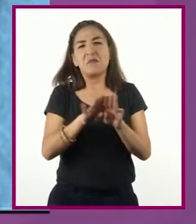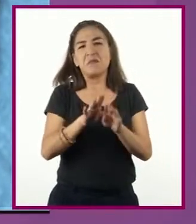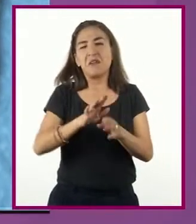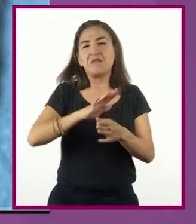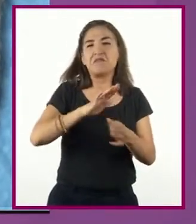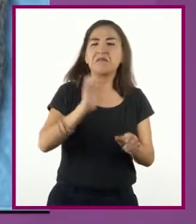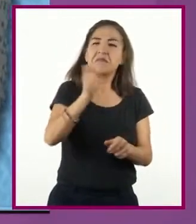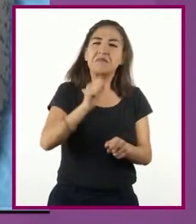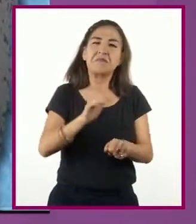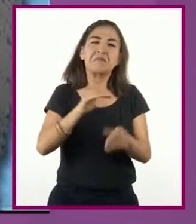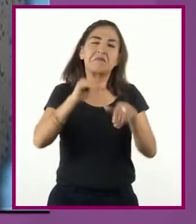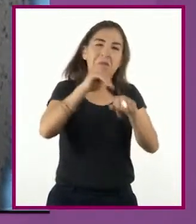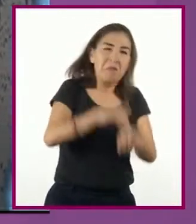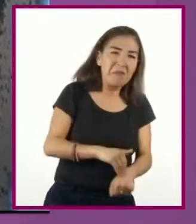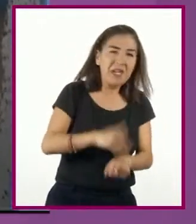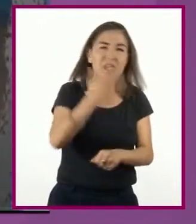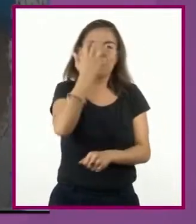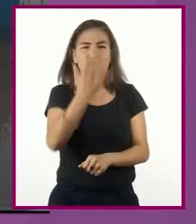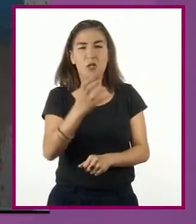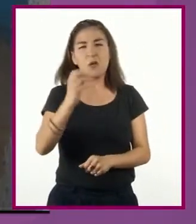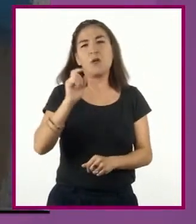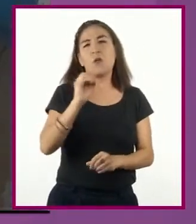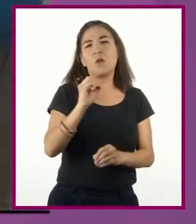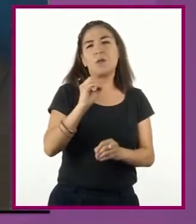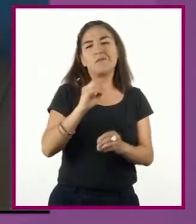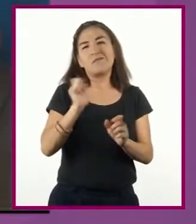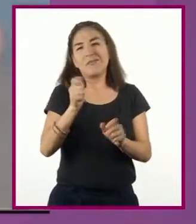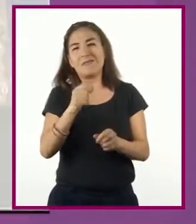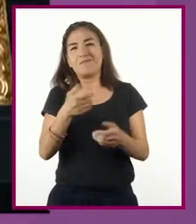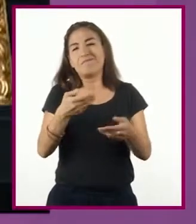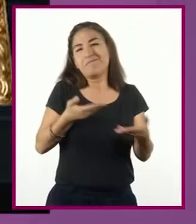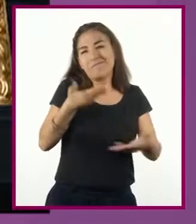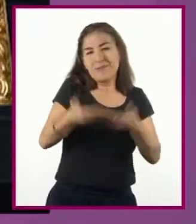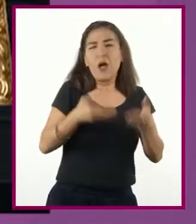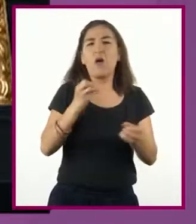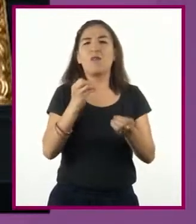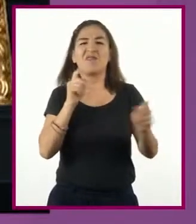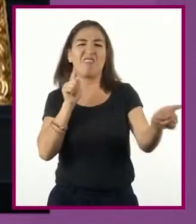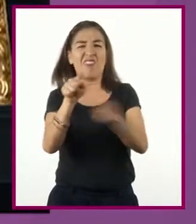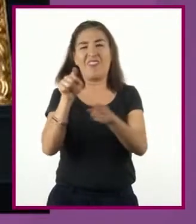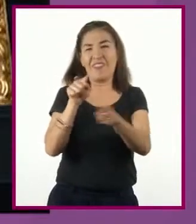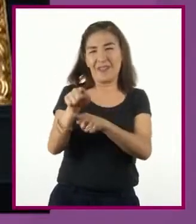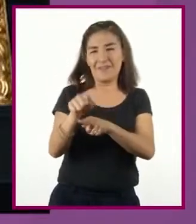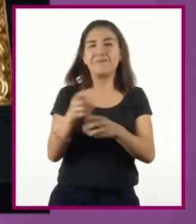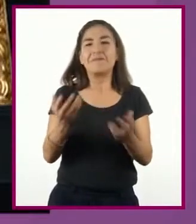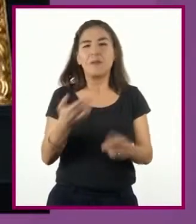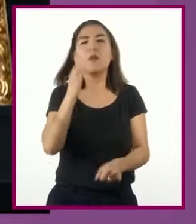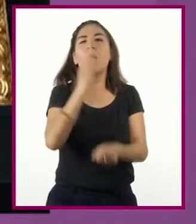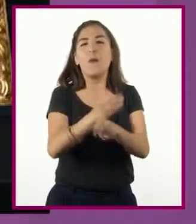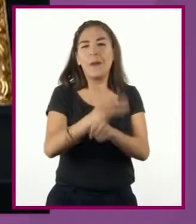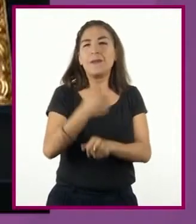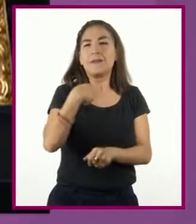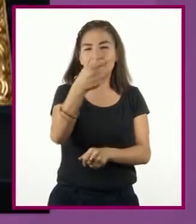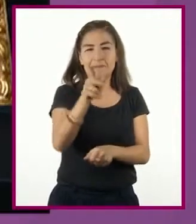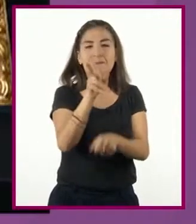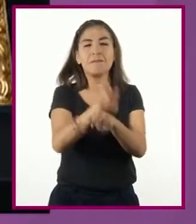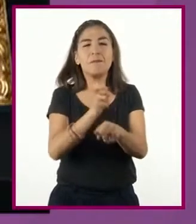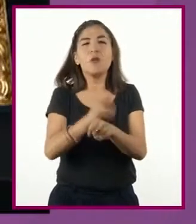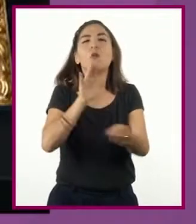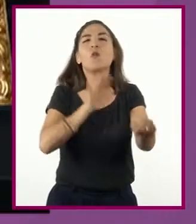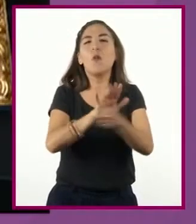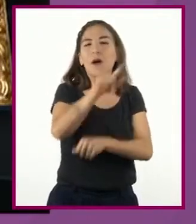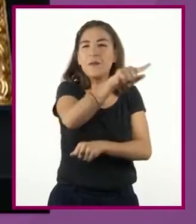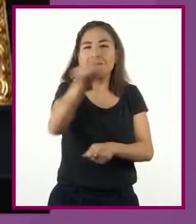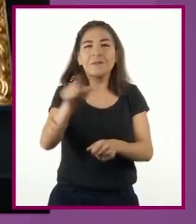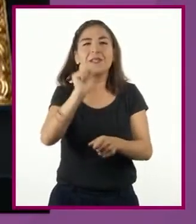o serio, reservado y crítico, entre otras. Te invito a que en este momento descubras cuáles son